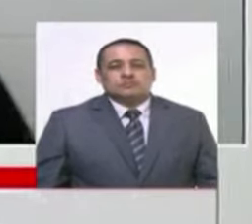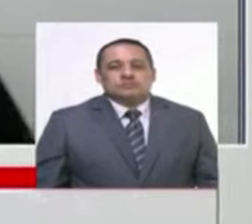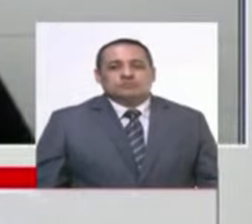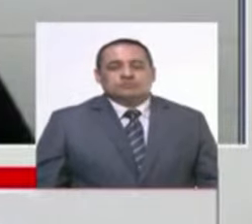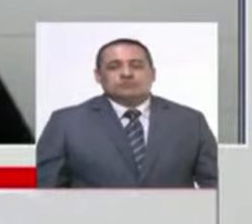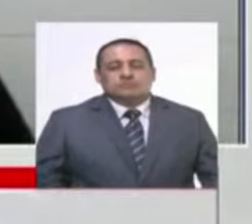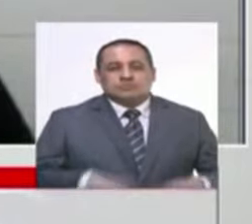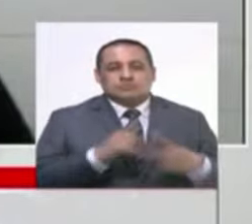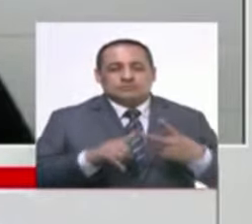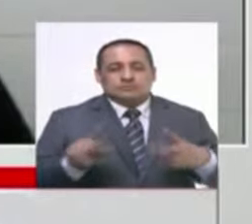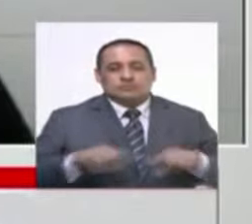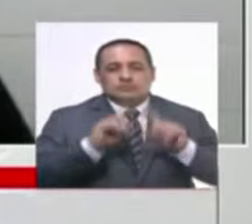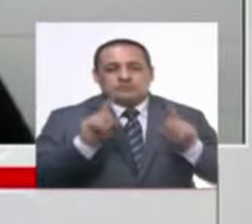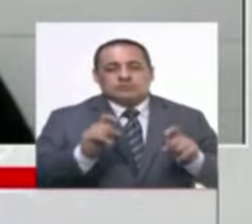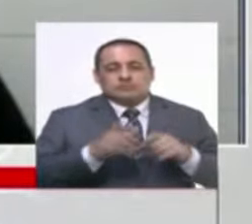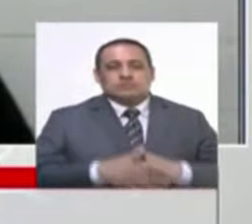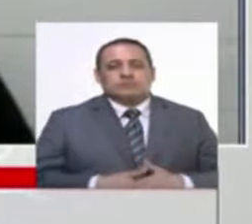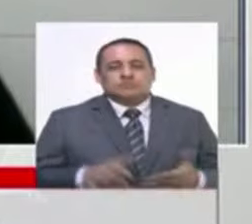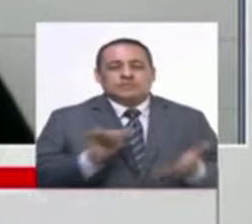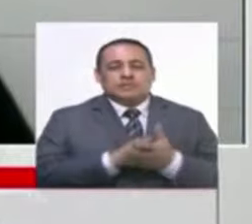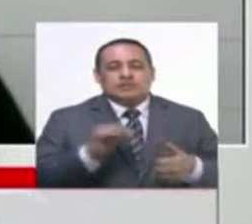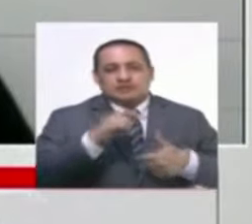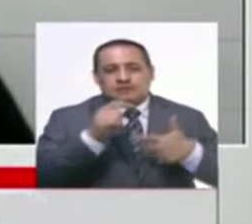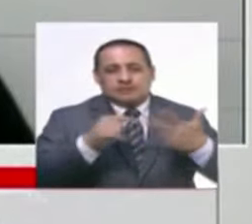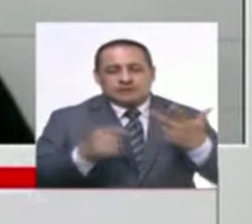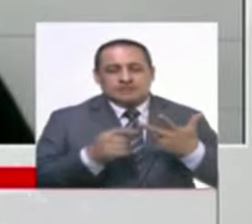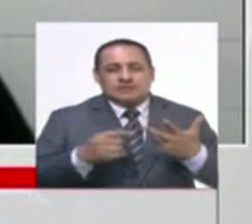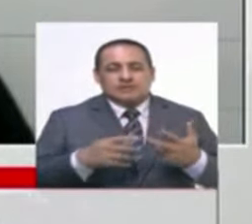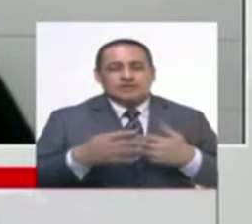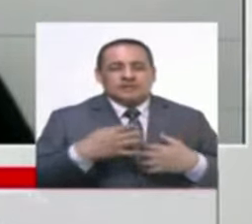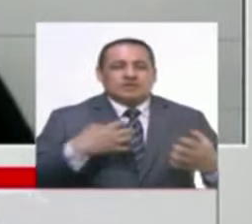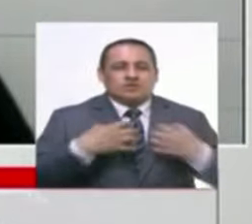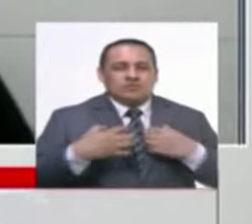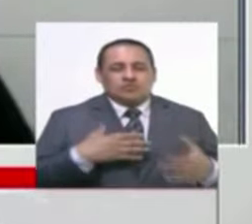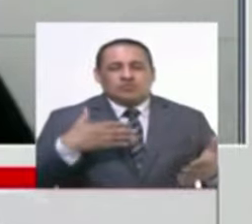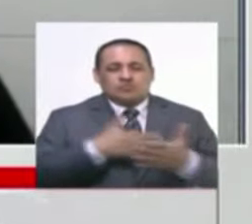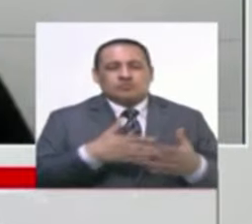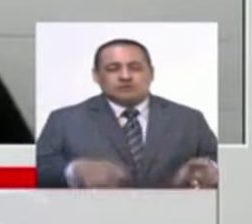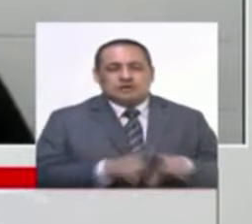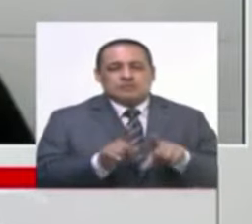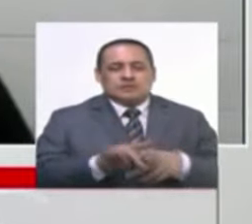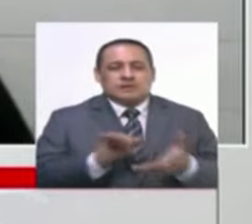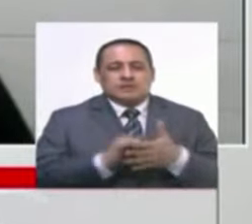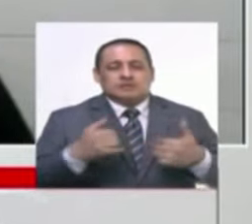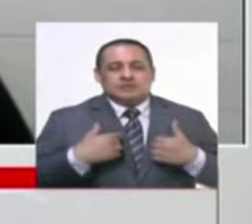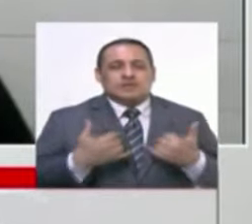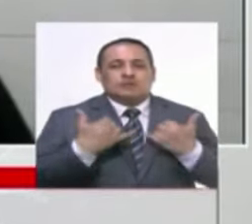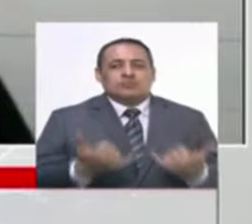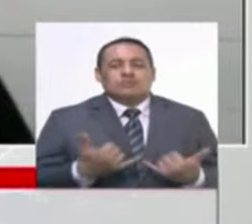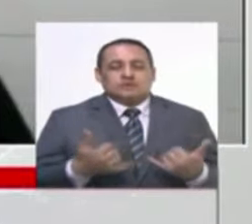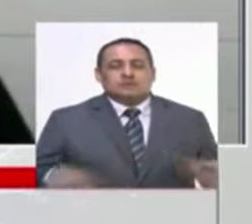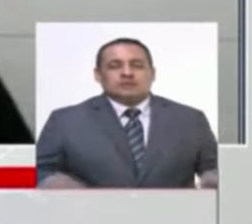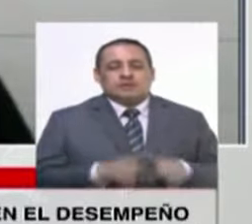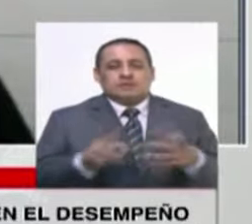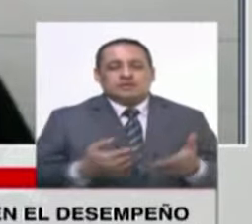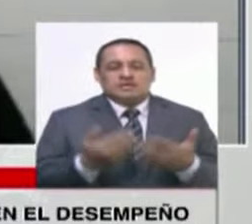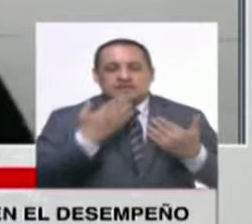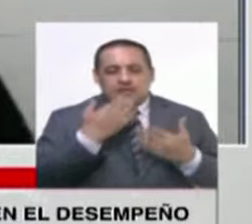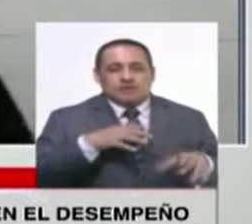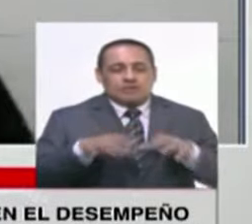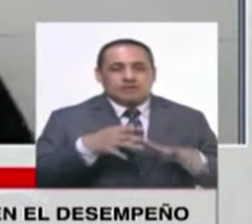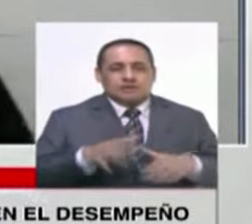siguiente pregunta. ¿Qué tipo de represalias tiene usted actualmente y quién lo viene